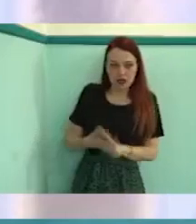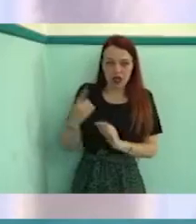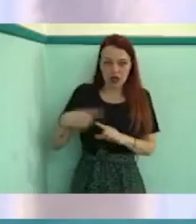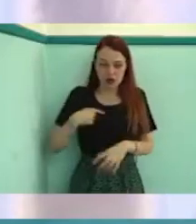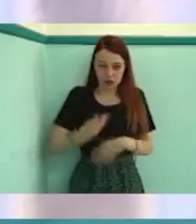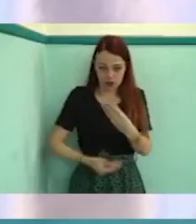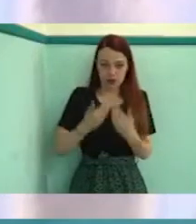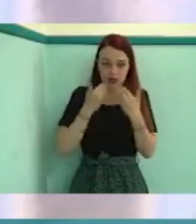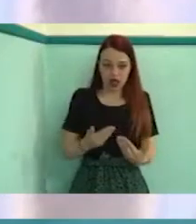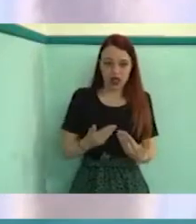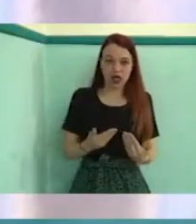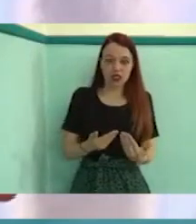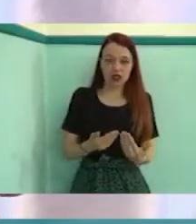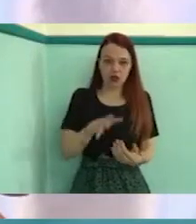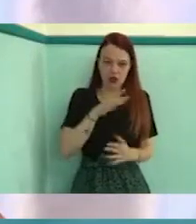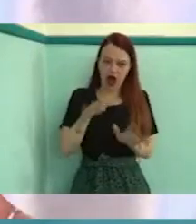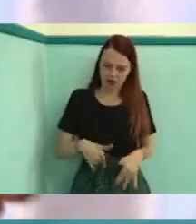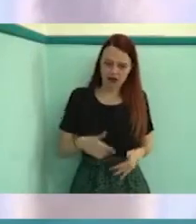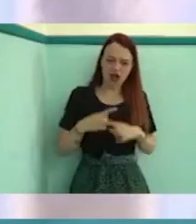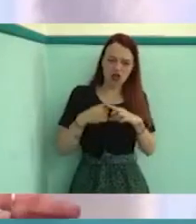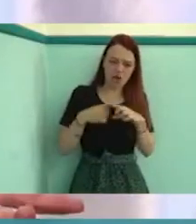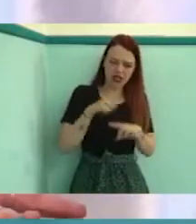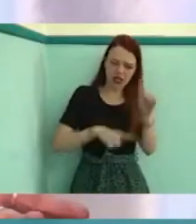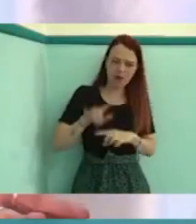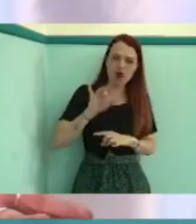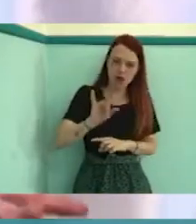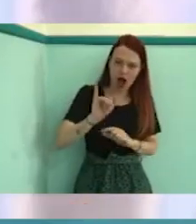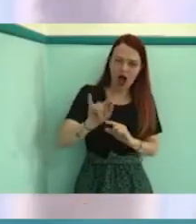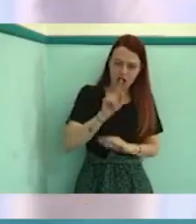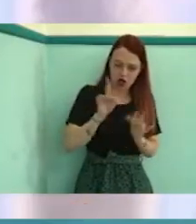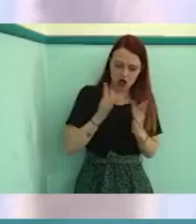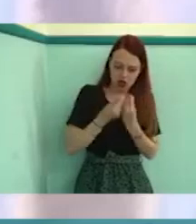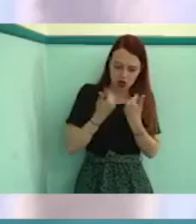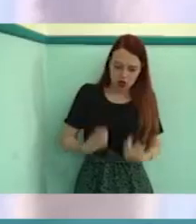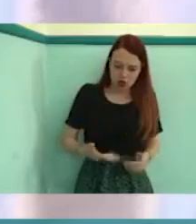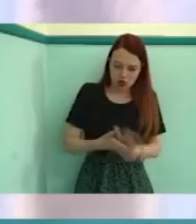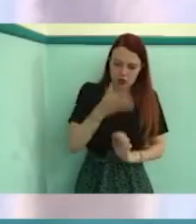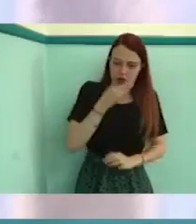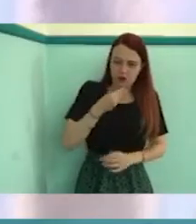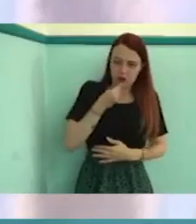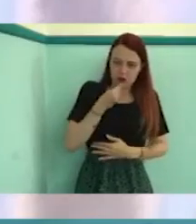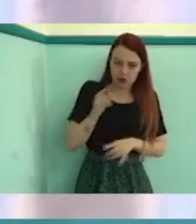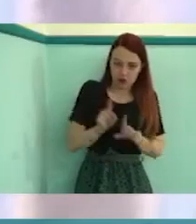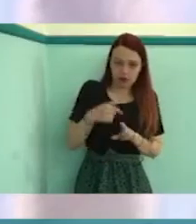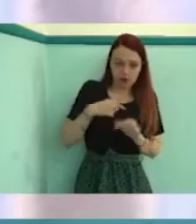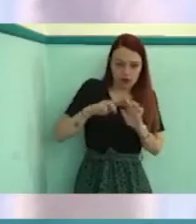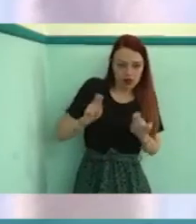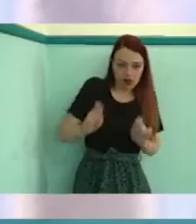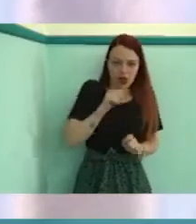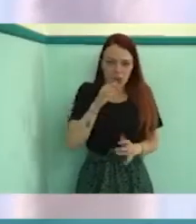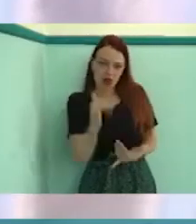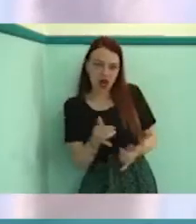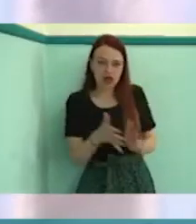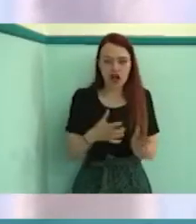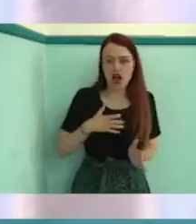hago y a esa apertura han podido compartirme problemas que ellos han tenido con su relación con sus cuerpos eso es hermoso Yo no te voy a juzgar porque ah porque tú eres Delgado tú no